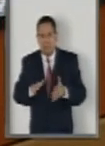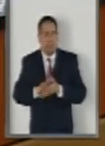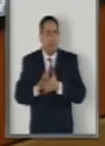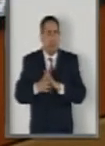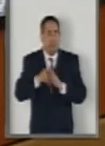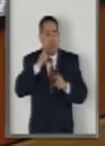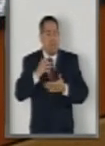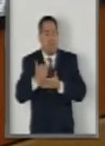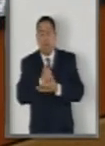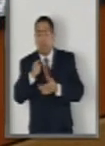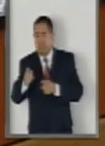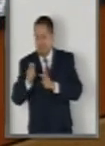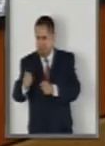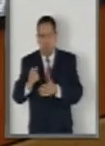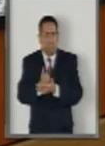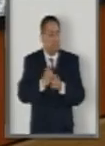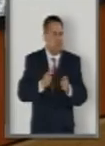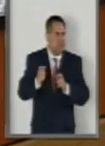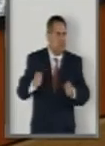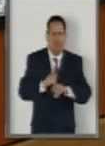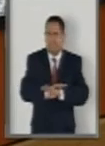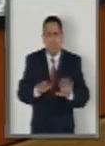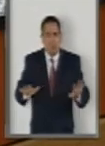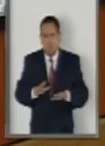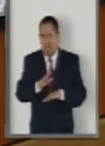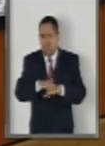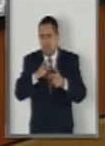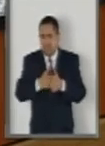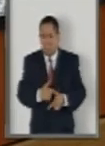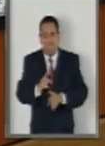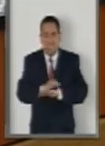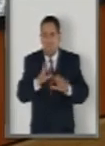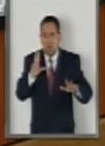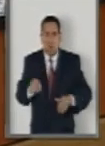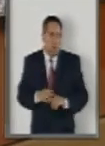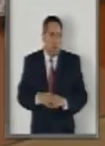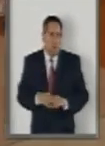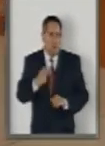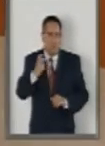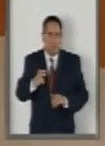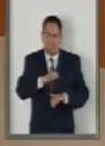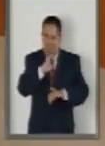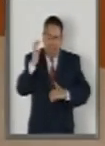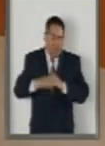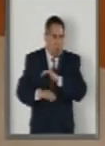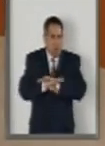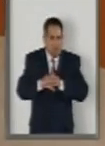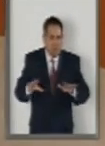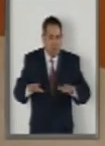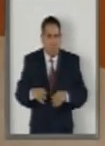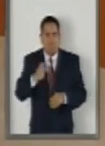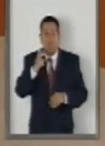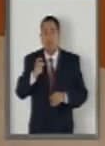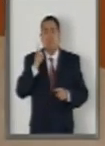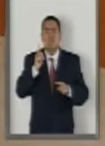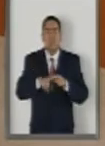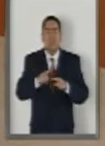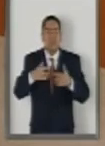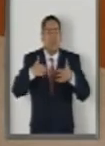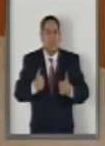gane aquí y gane el otro. No lo van a poder sostener. Esto ya se acabó. Y es lo que tienen que